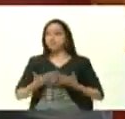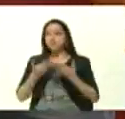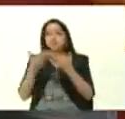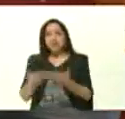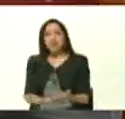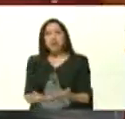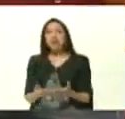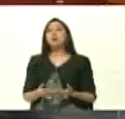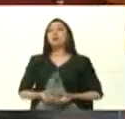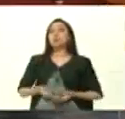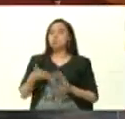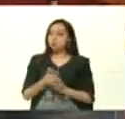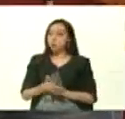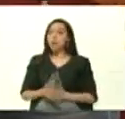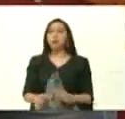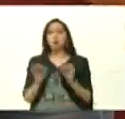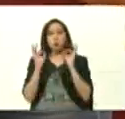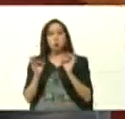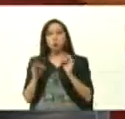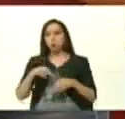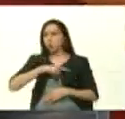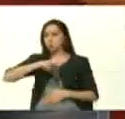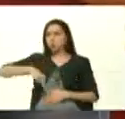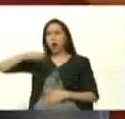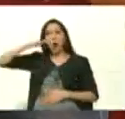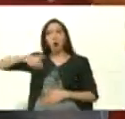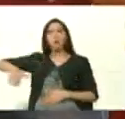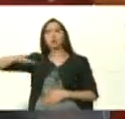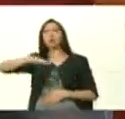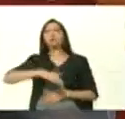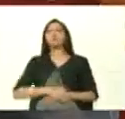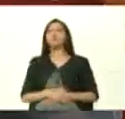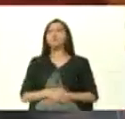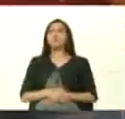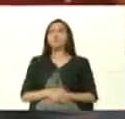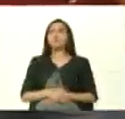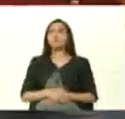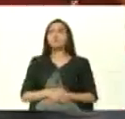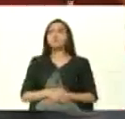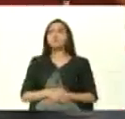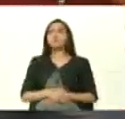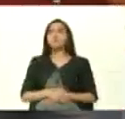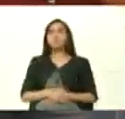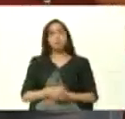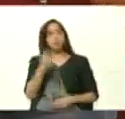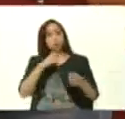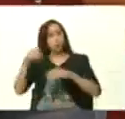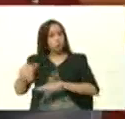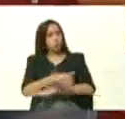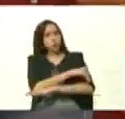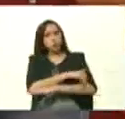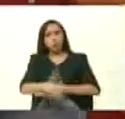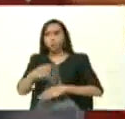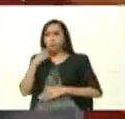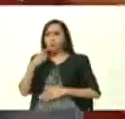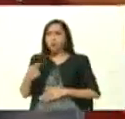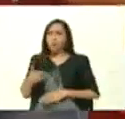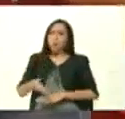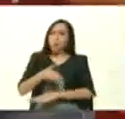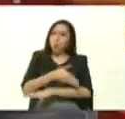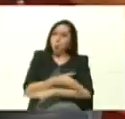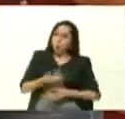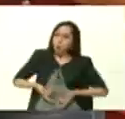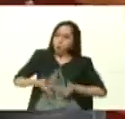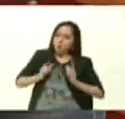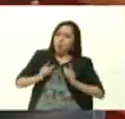el abastecimiento seguro a nuestro pueblo. Y estas ferias de Campo Soberano, como dijimos al inicio, permite